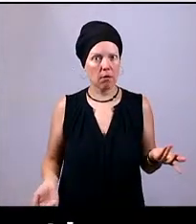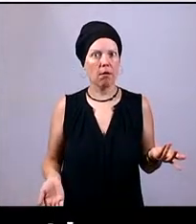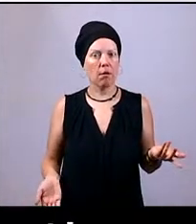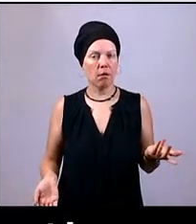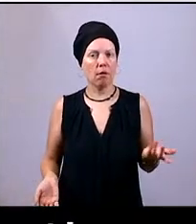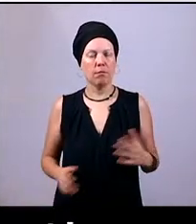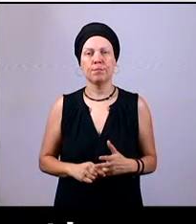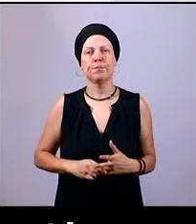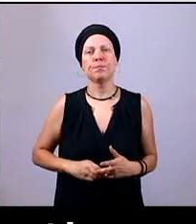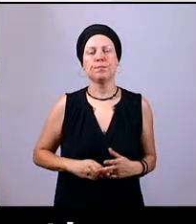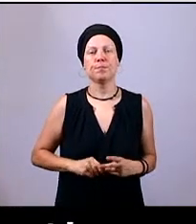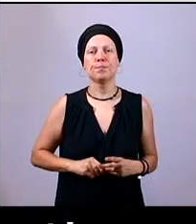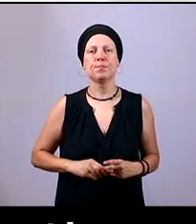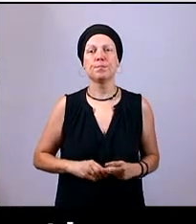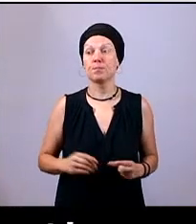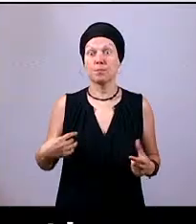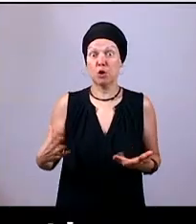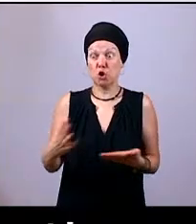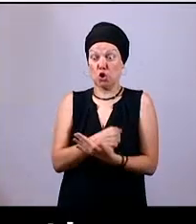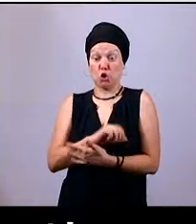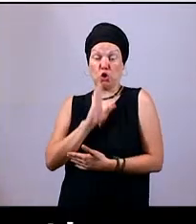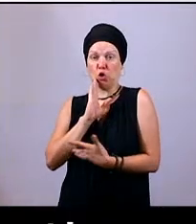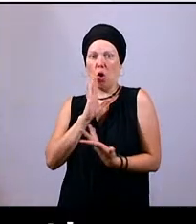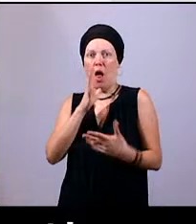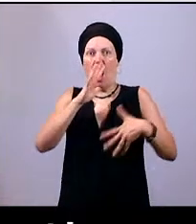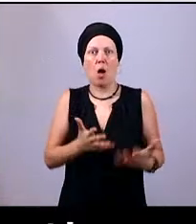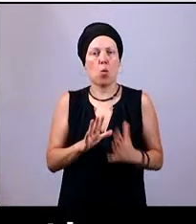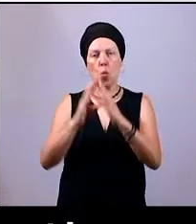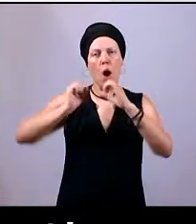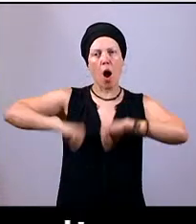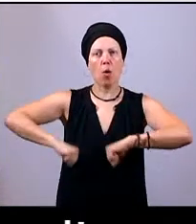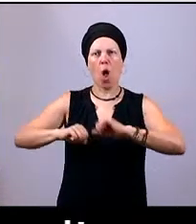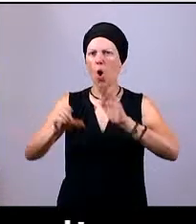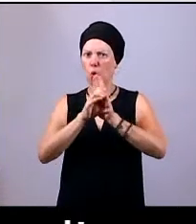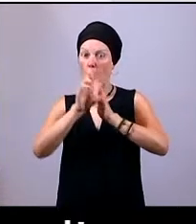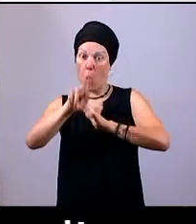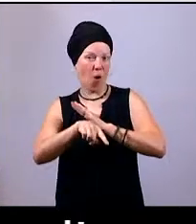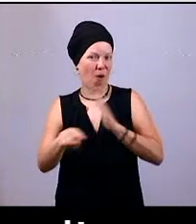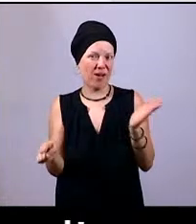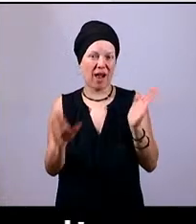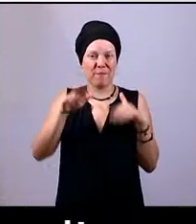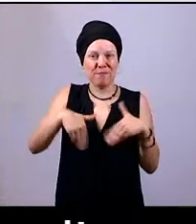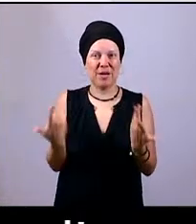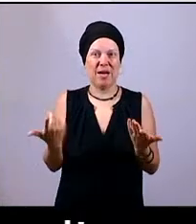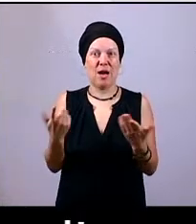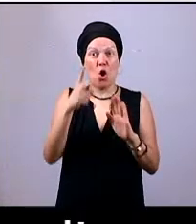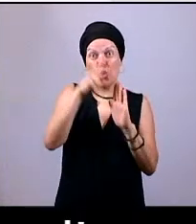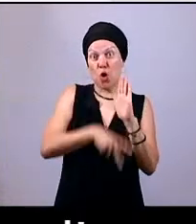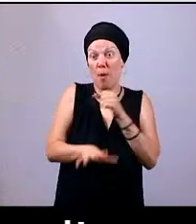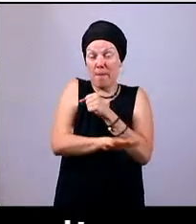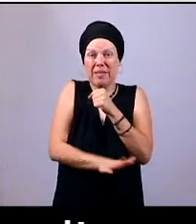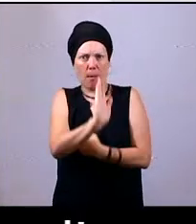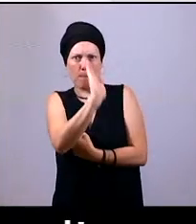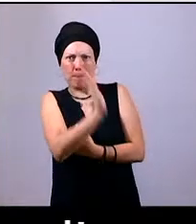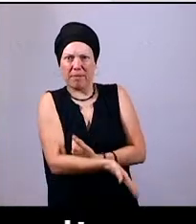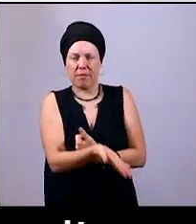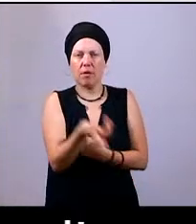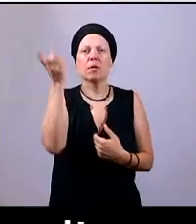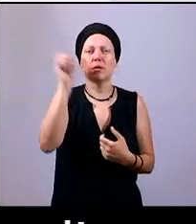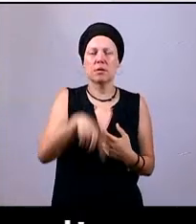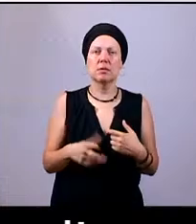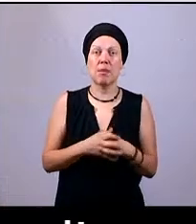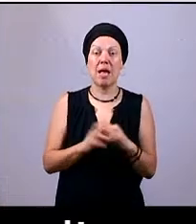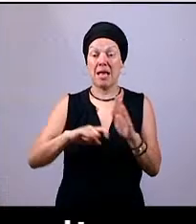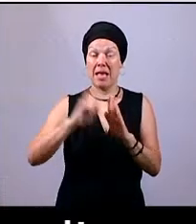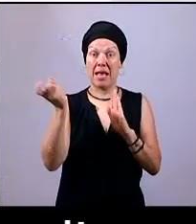de autonomía. Y con todo eso, ahora tenemos un acuerdo inconstitucional que vulnera esas normas esenciales, que atenta contra la